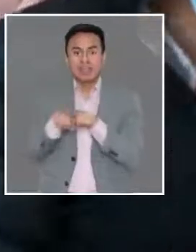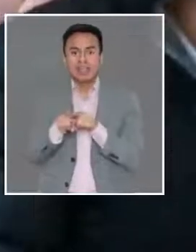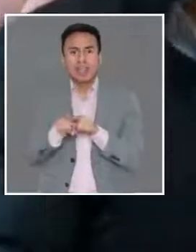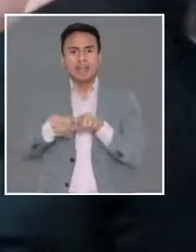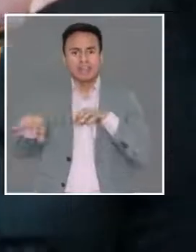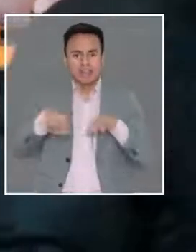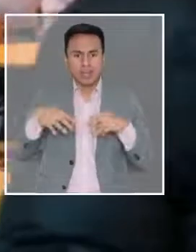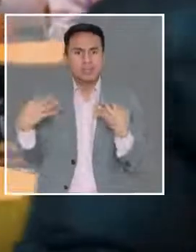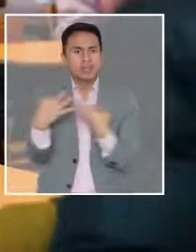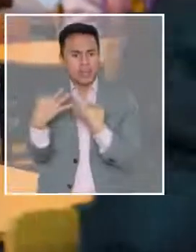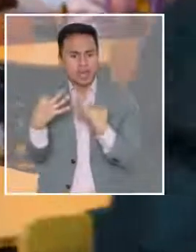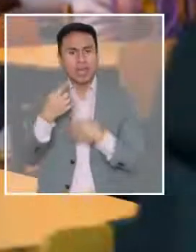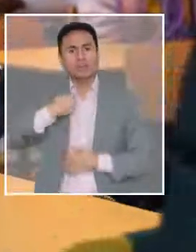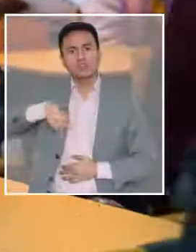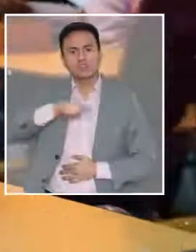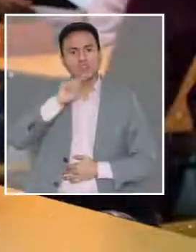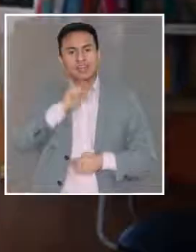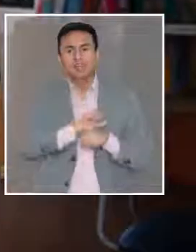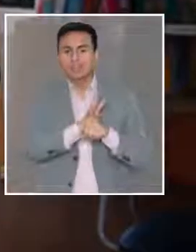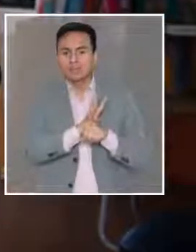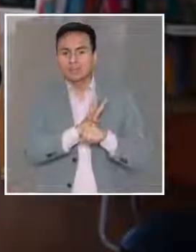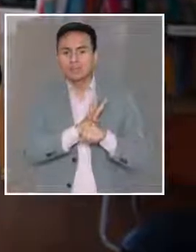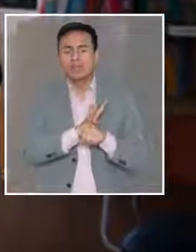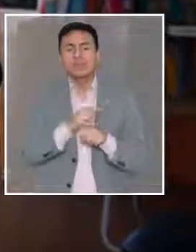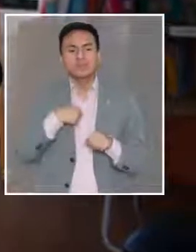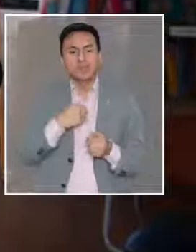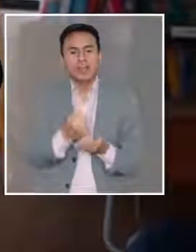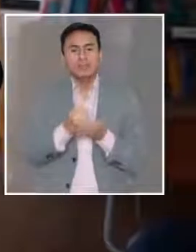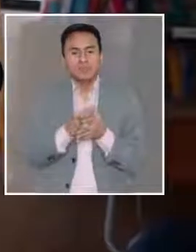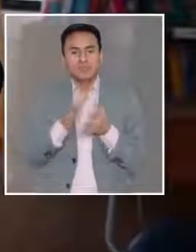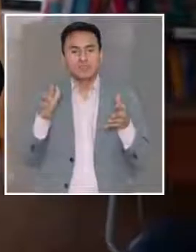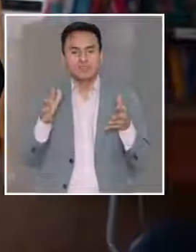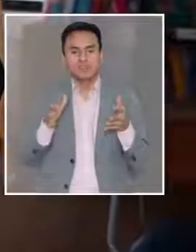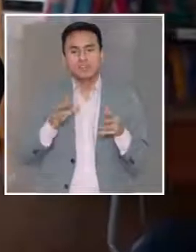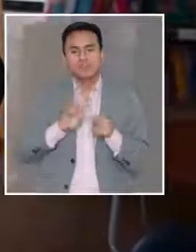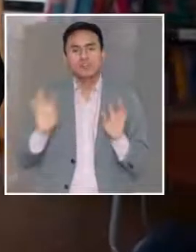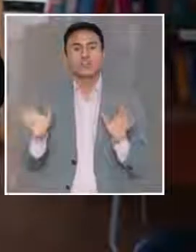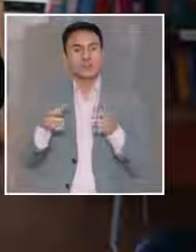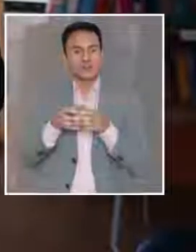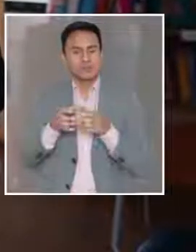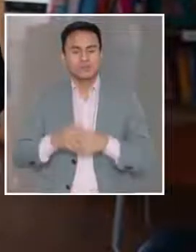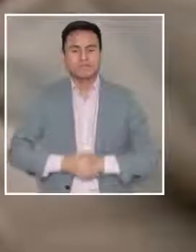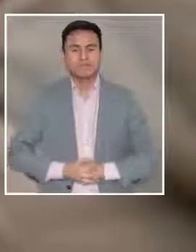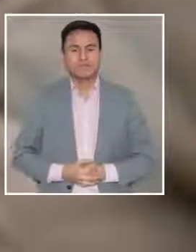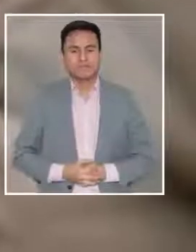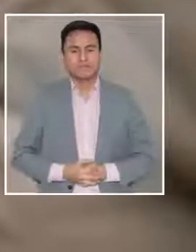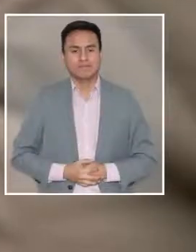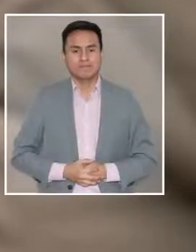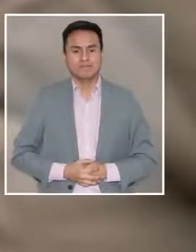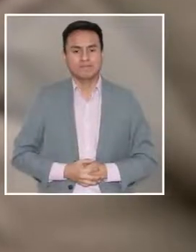charlas, hacían actividades de explicar qué fue para nosotros la pandemia. Y eso igual ayudó harto porque lo hacíamos en grupo.